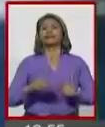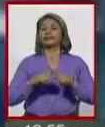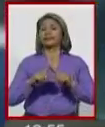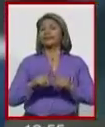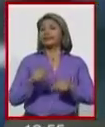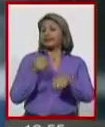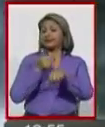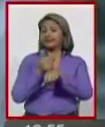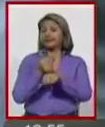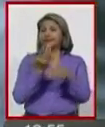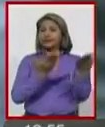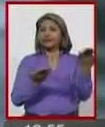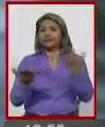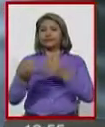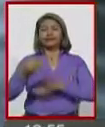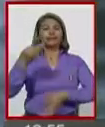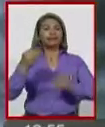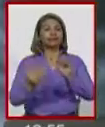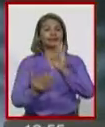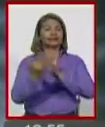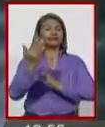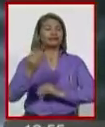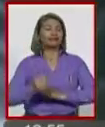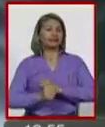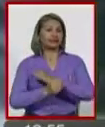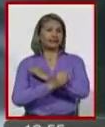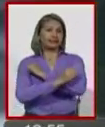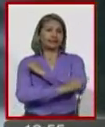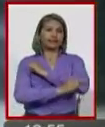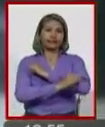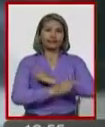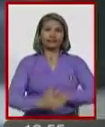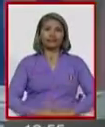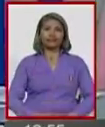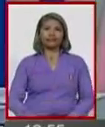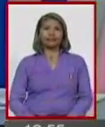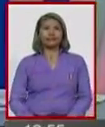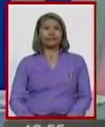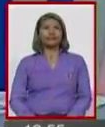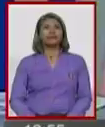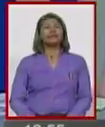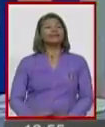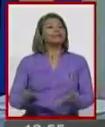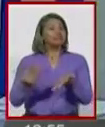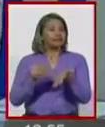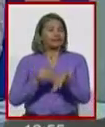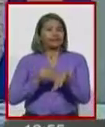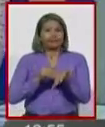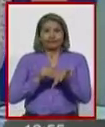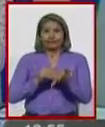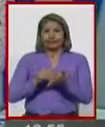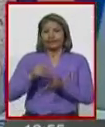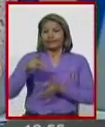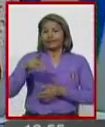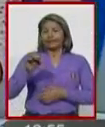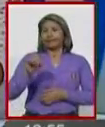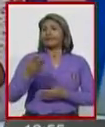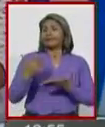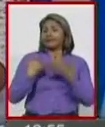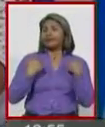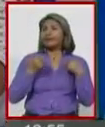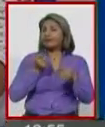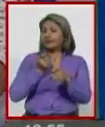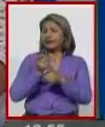mientras que el autor del crimen será llevado ante la justicia en el juzgado del municipio de La Guardia. Y nuevamente el municipio de Porongo se ha